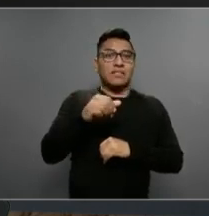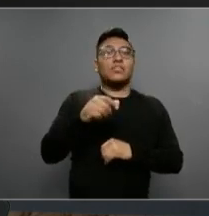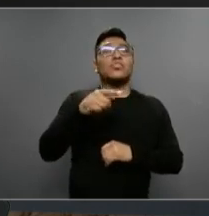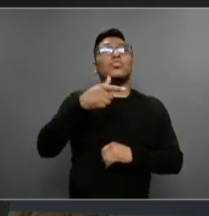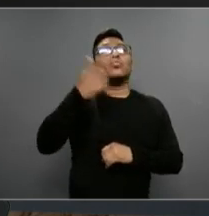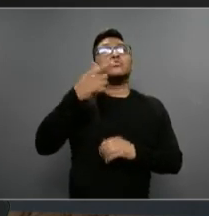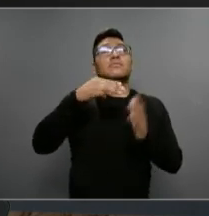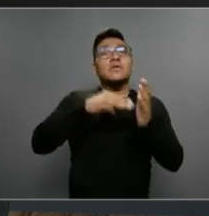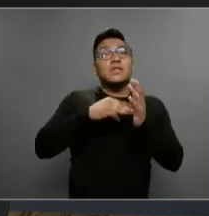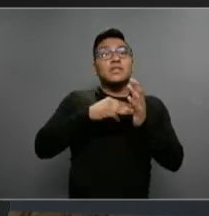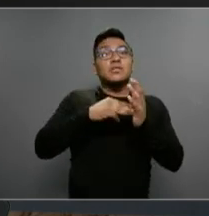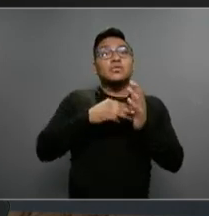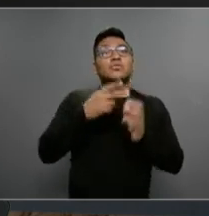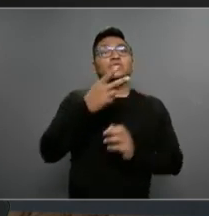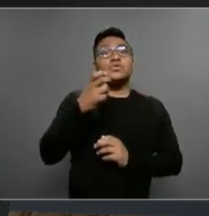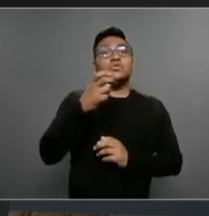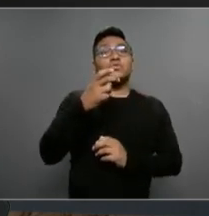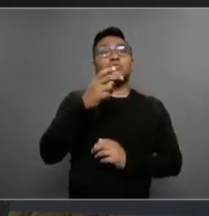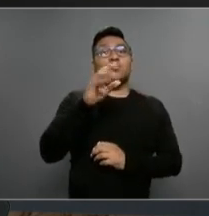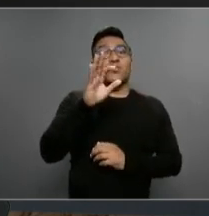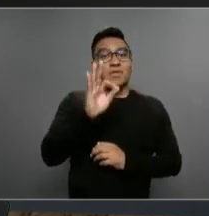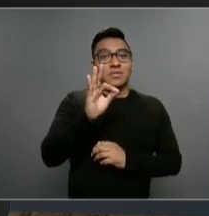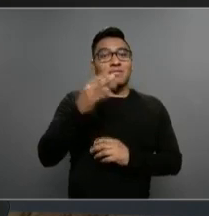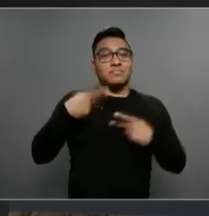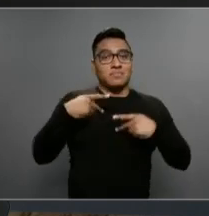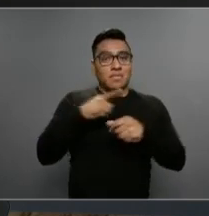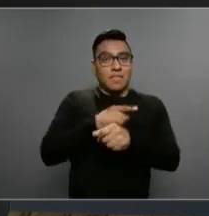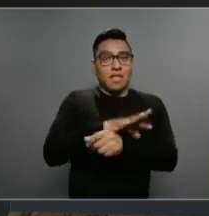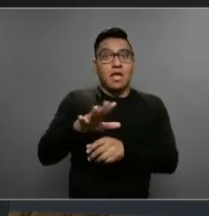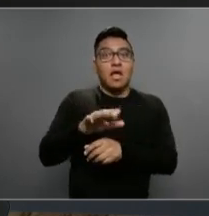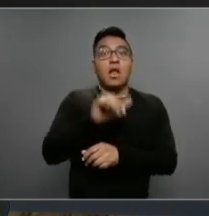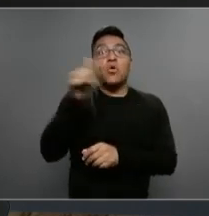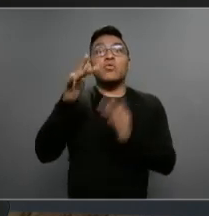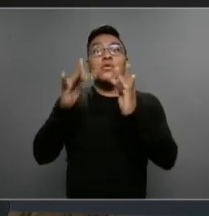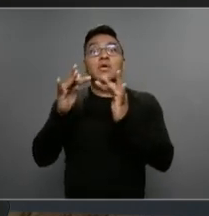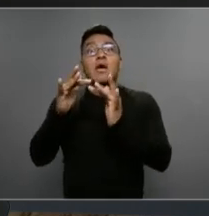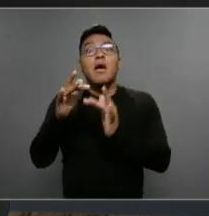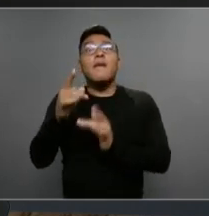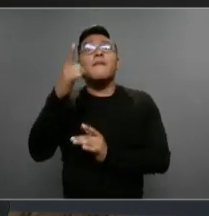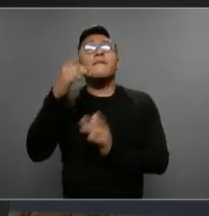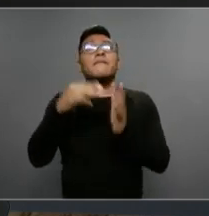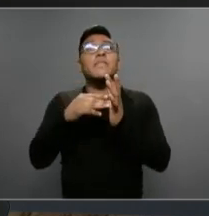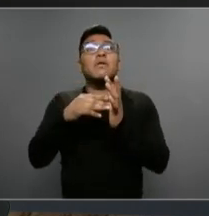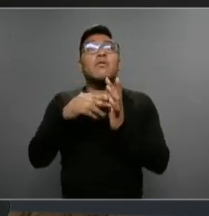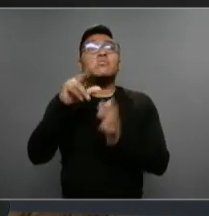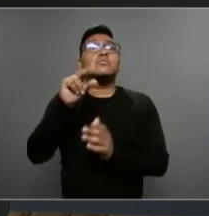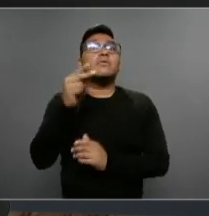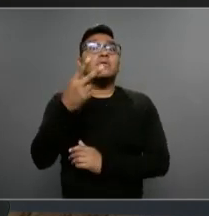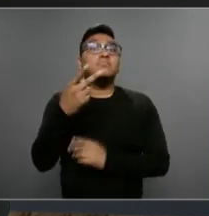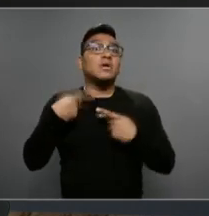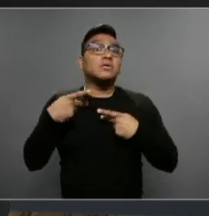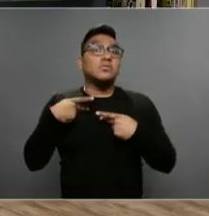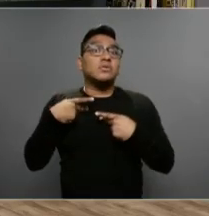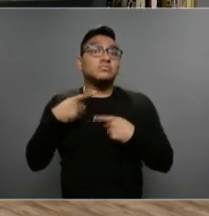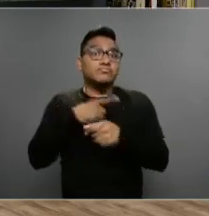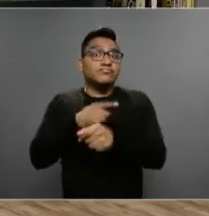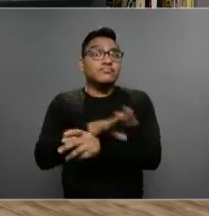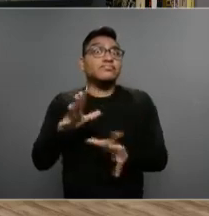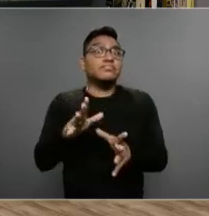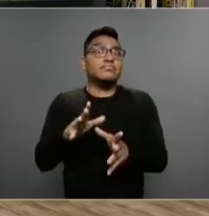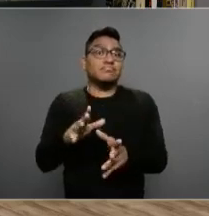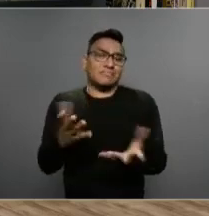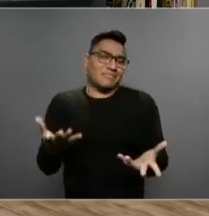12,940 casos y del lado francés, 1,082. Claro, hombre. Nomás que O sea, necesitan, lo